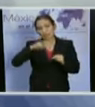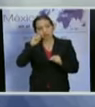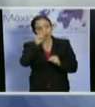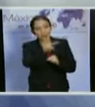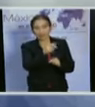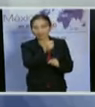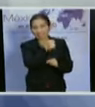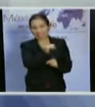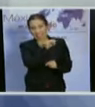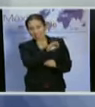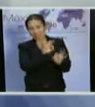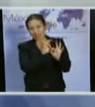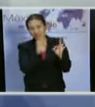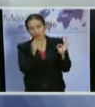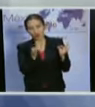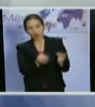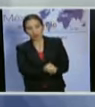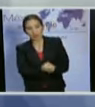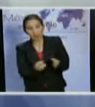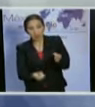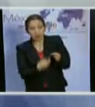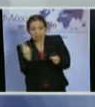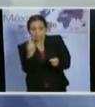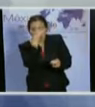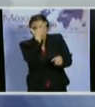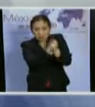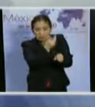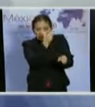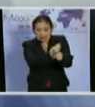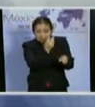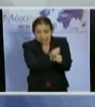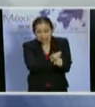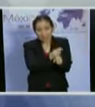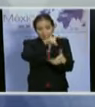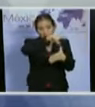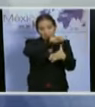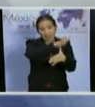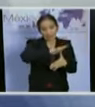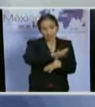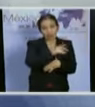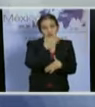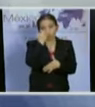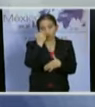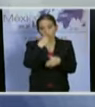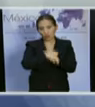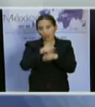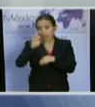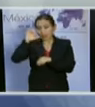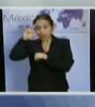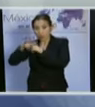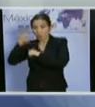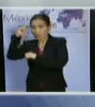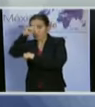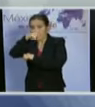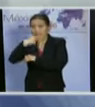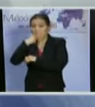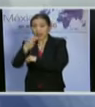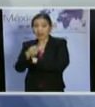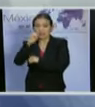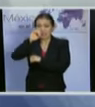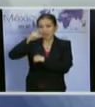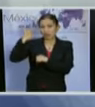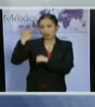un mecanismo a renovar, a reformar. En América Latina no tengo los datos, en Europa es muy difícil hablar del